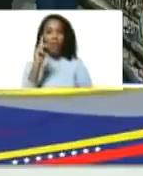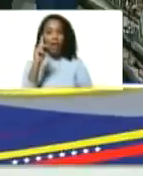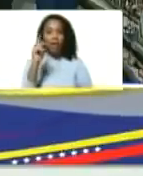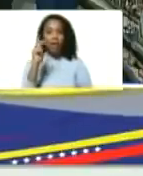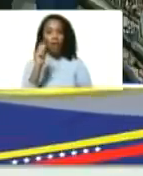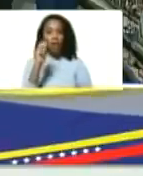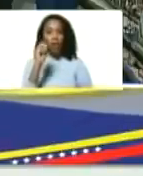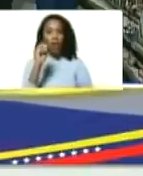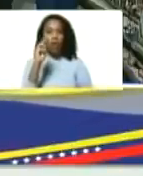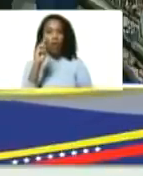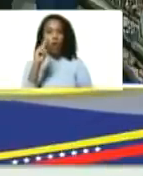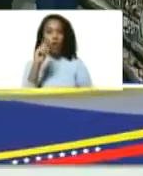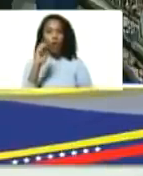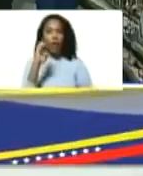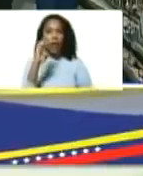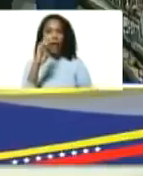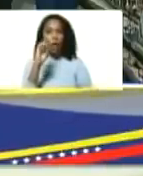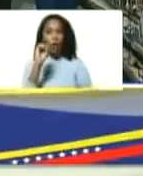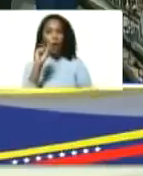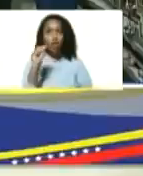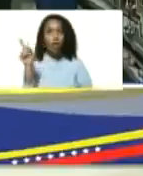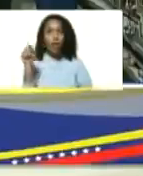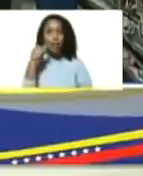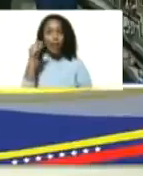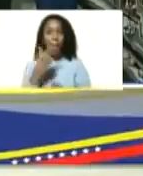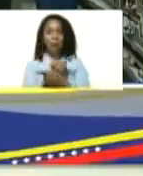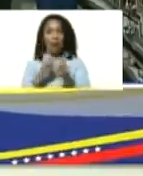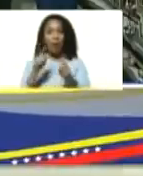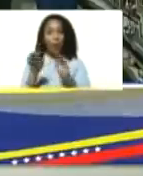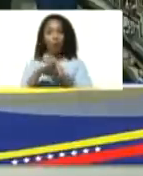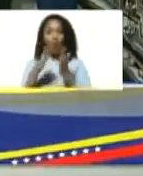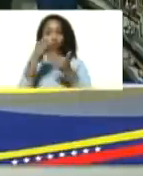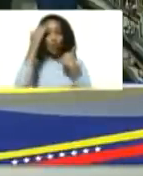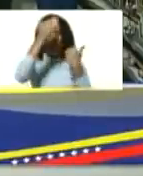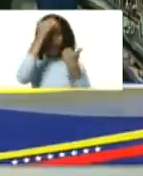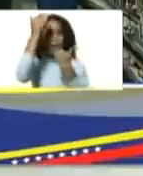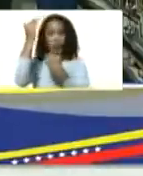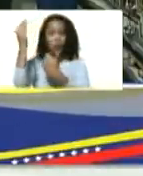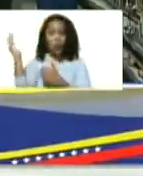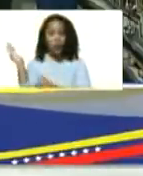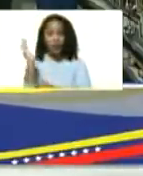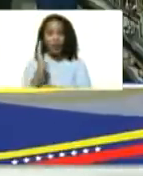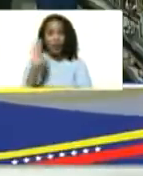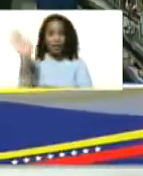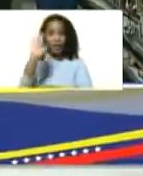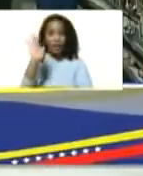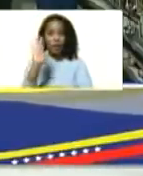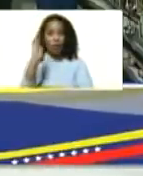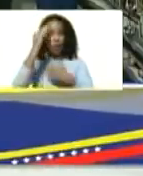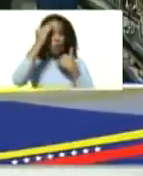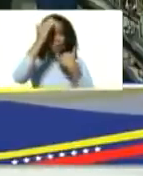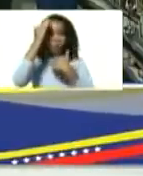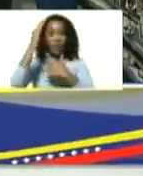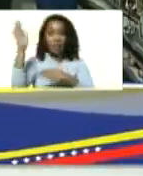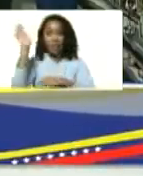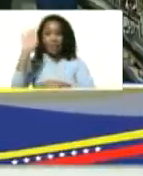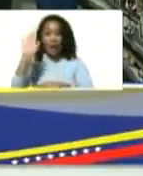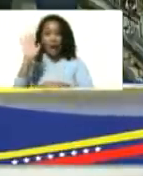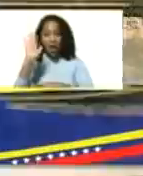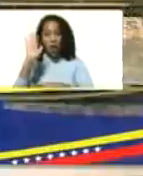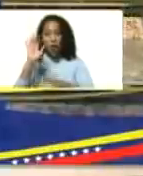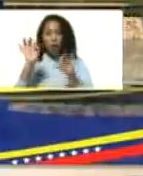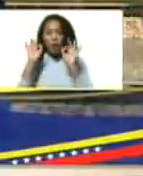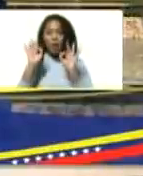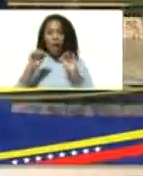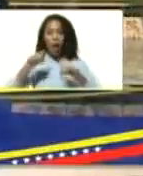unidos y liberemos al mundo mi saludo pues a todos los tipos pero acércate aquí vamos a darle un saludo especial hoy miércoles de